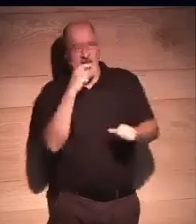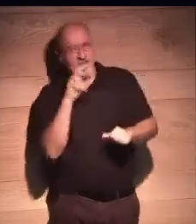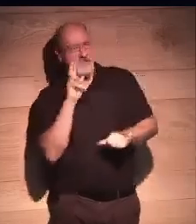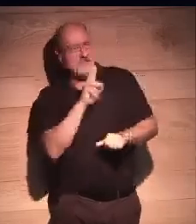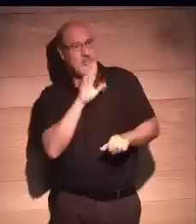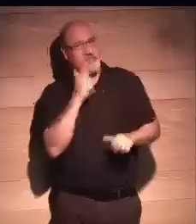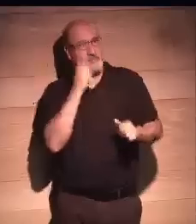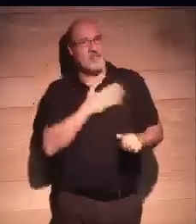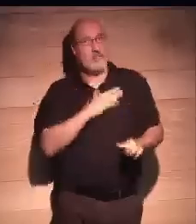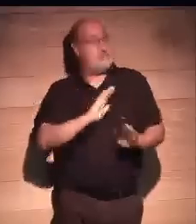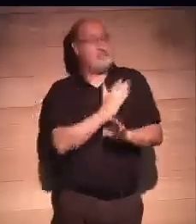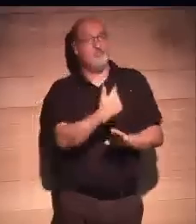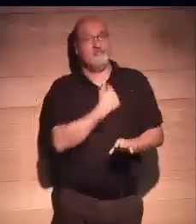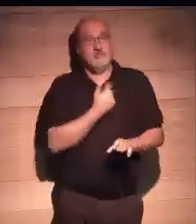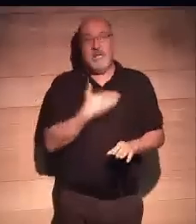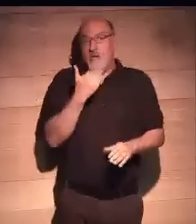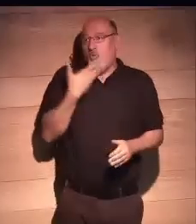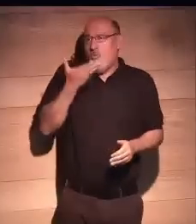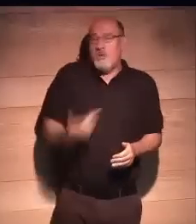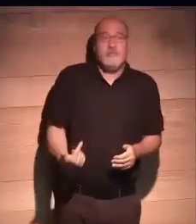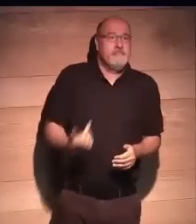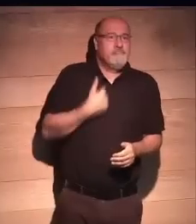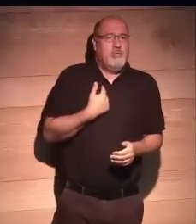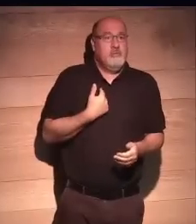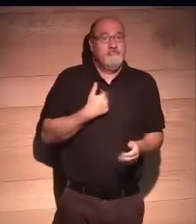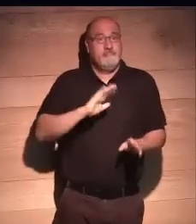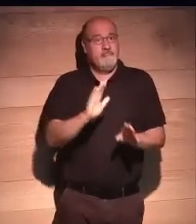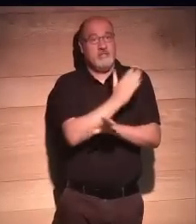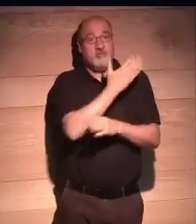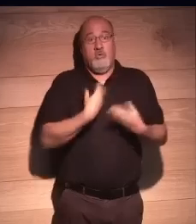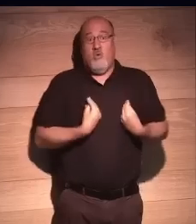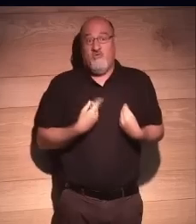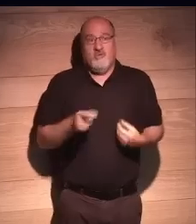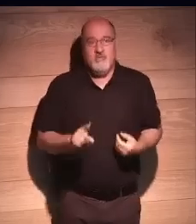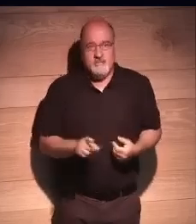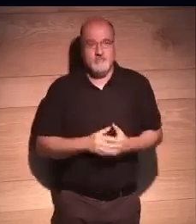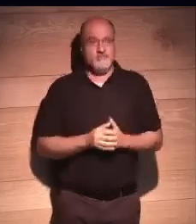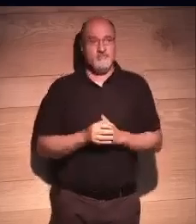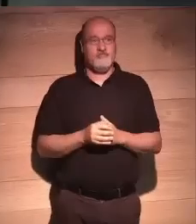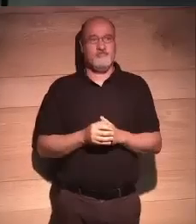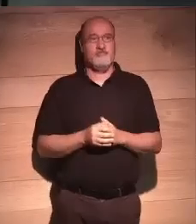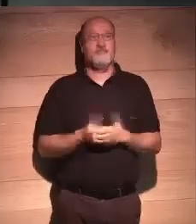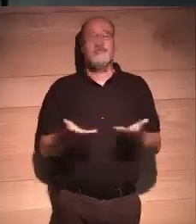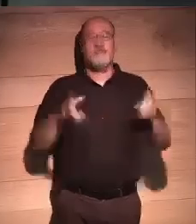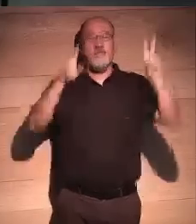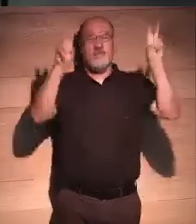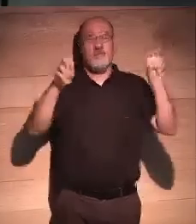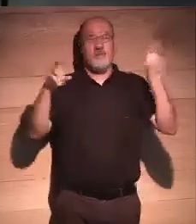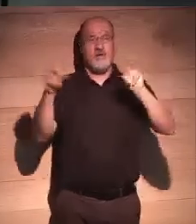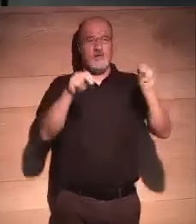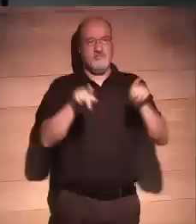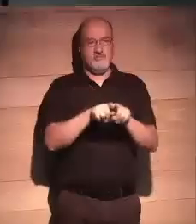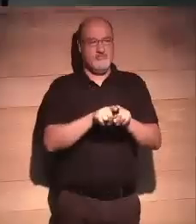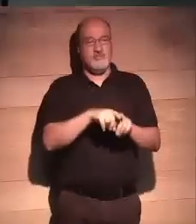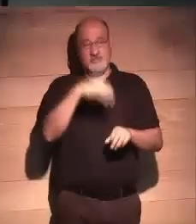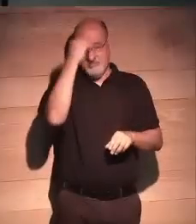sentir que nos perdimos algo muy grande. No, la tele de los 80. Pues mira, no, la música de... Aquí hemos tampoco, hablado de ello. Convéncete de que